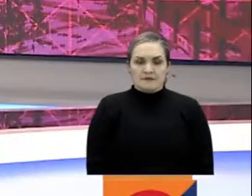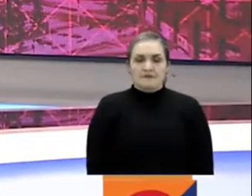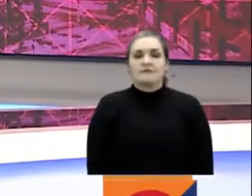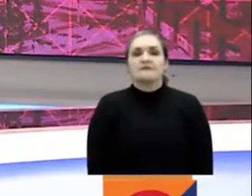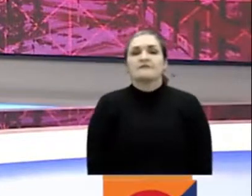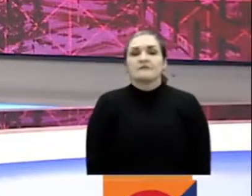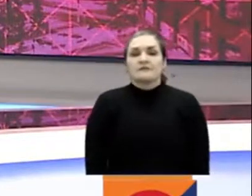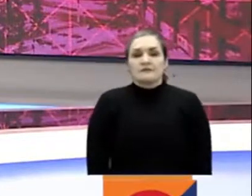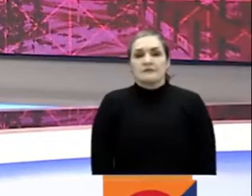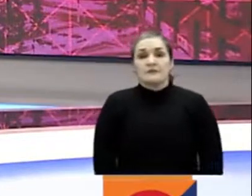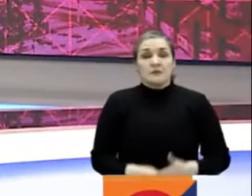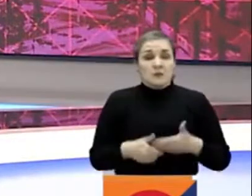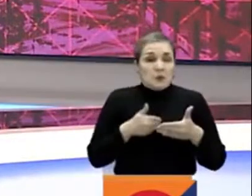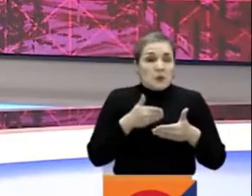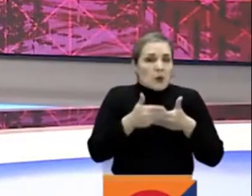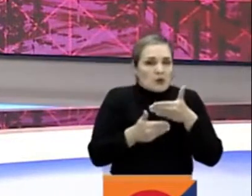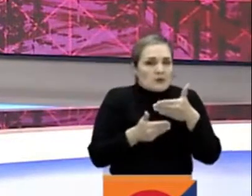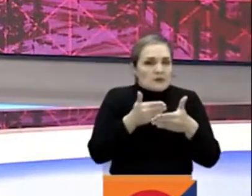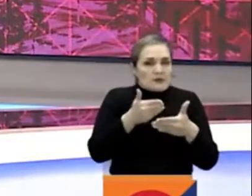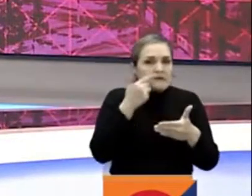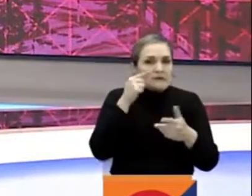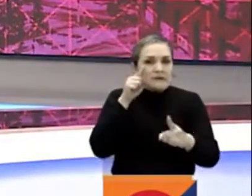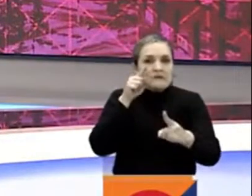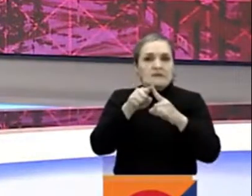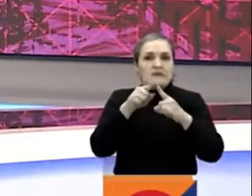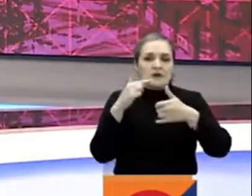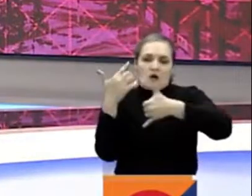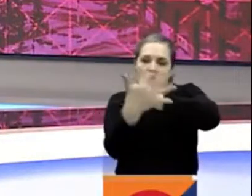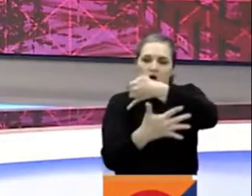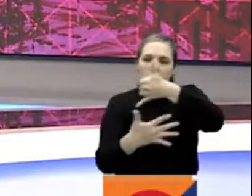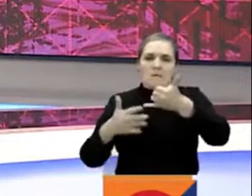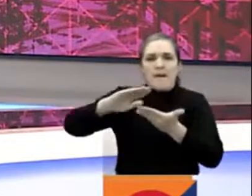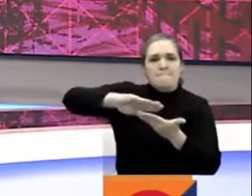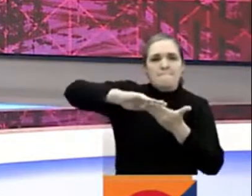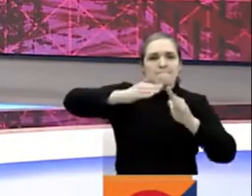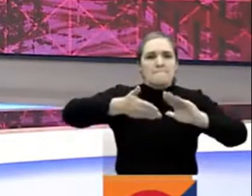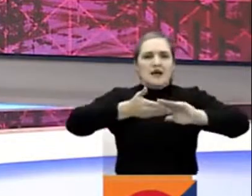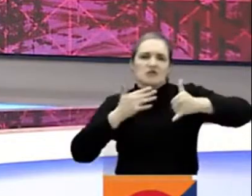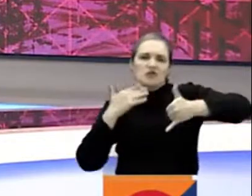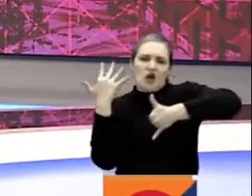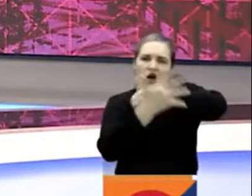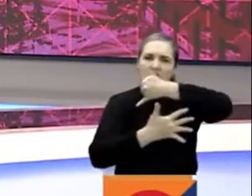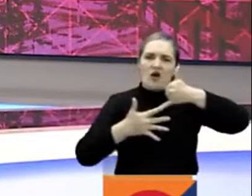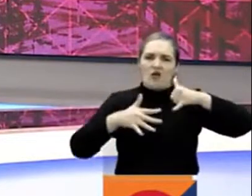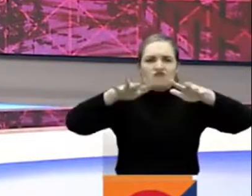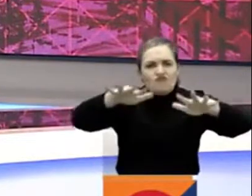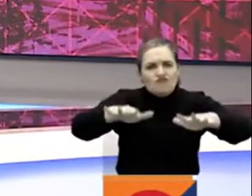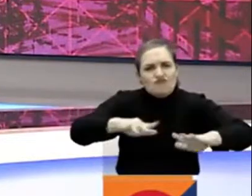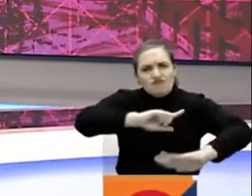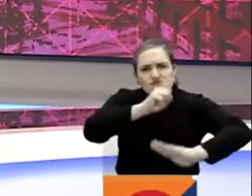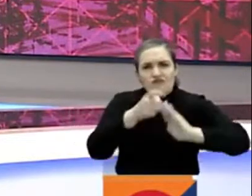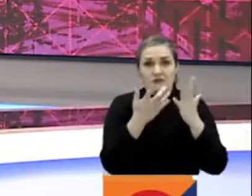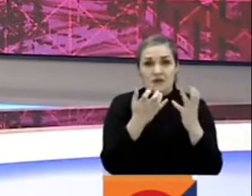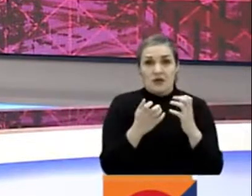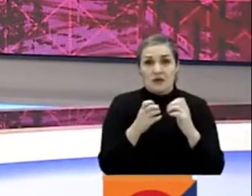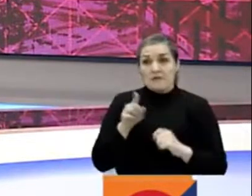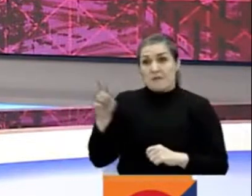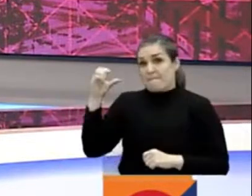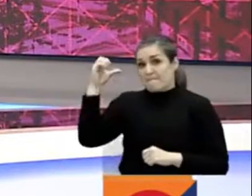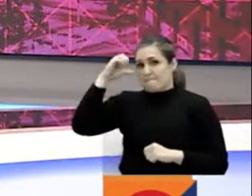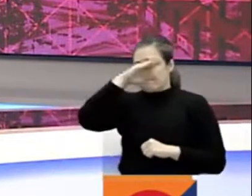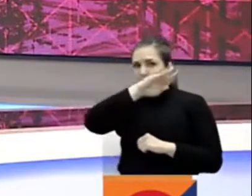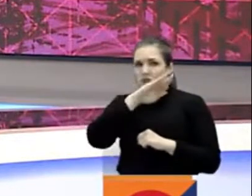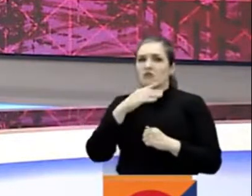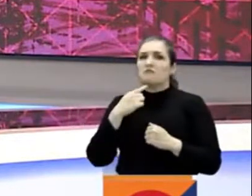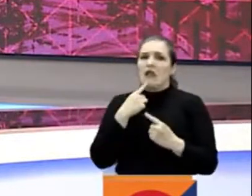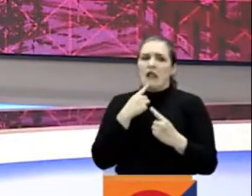Continúan los pasos para alcanzar la paz total del presidente Petro. El gobierno nacional y miembros de la ONU afirmaron que se han reunido con